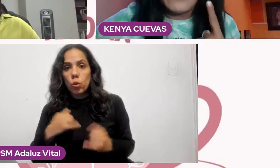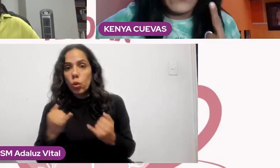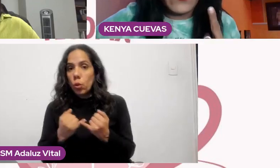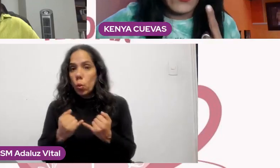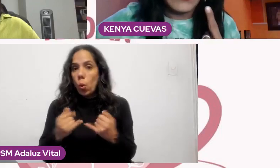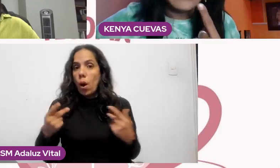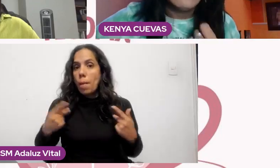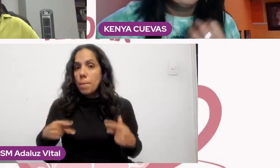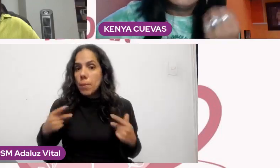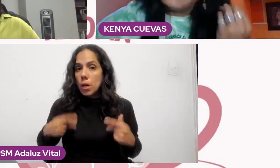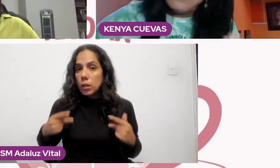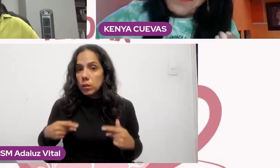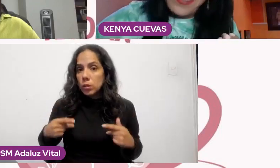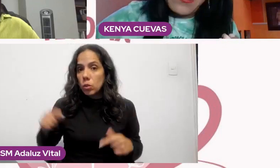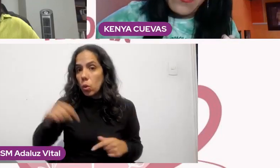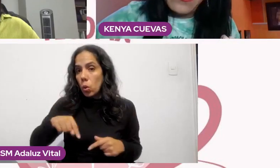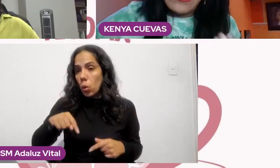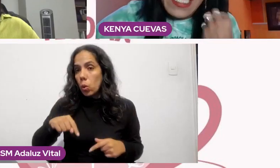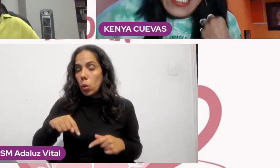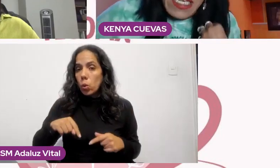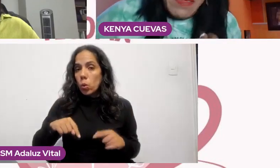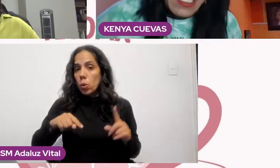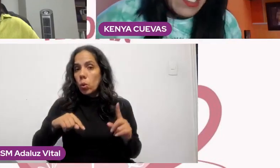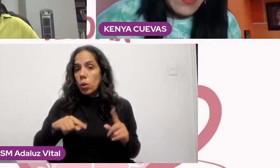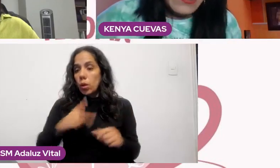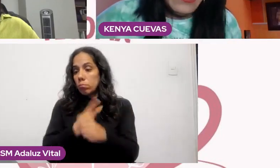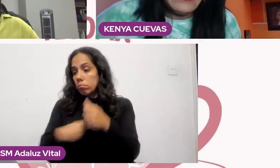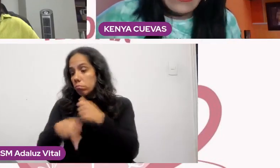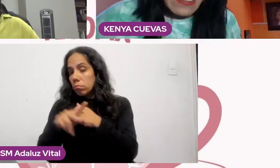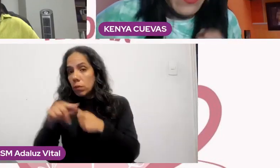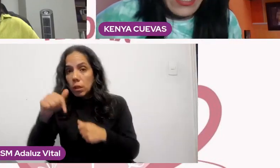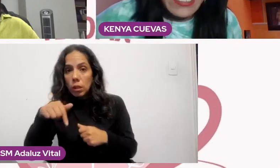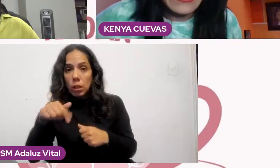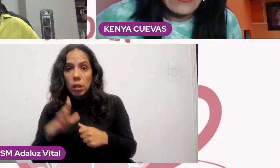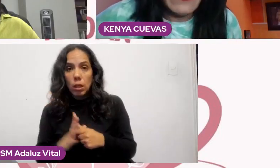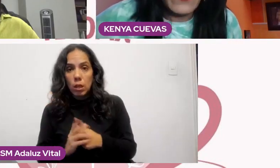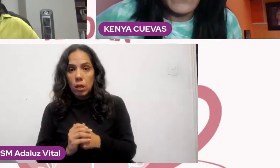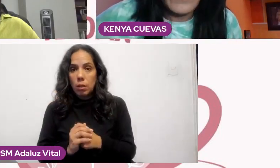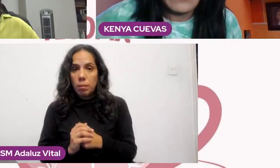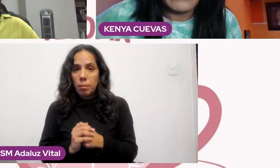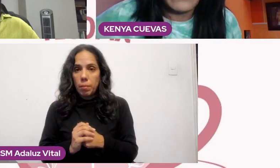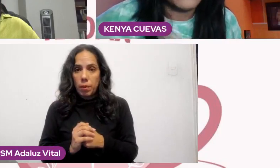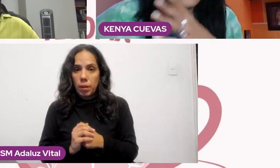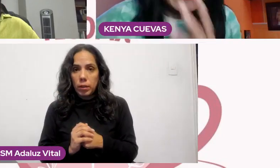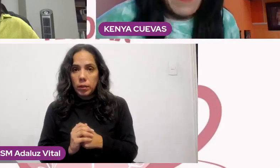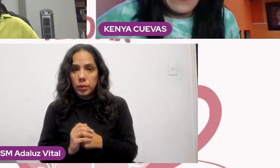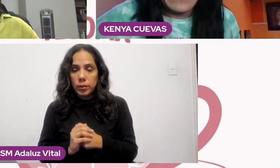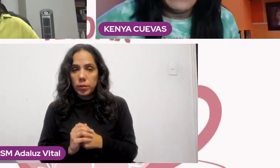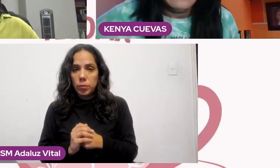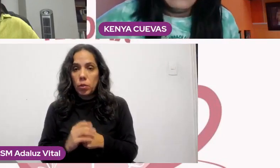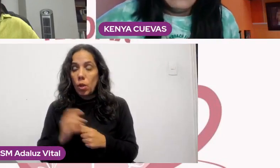las instituciones. Sin embargo, esta chamba que yo adquirí, que llevo 3 estados cubiertos con albergue,